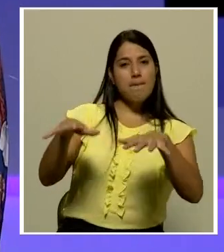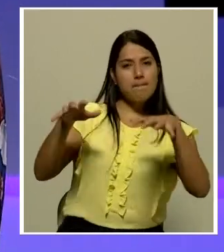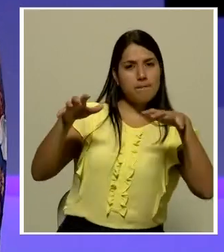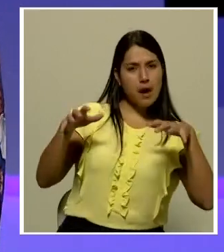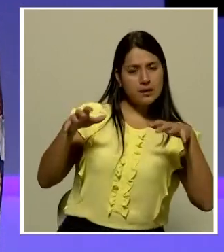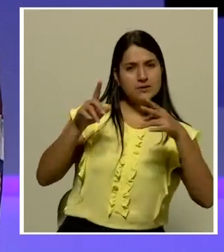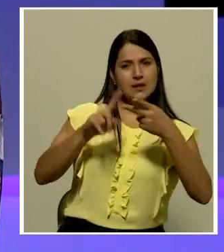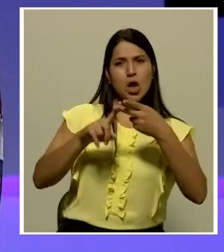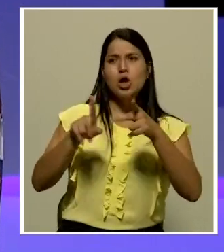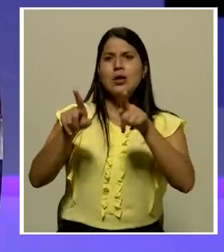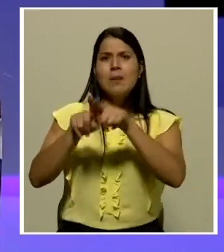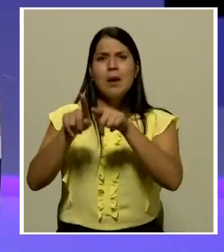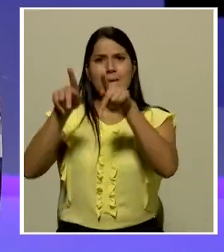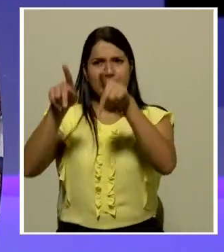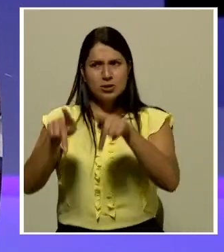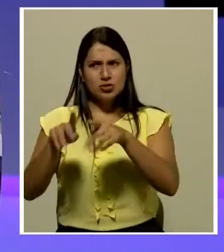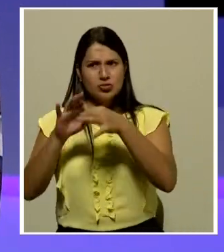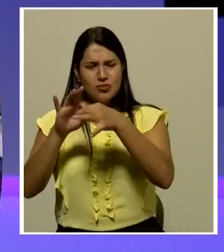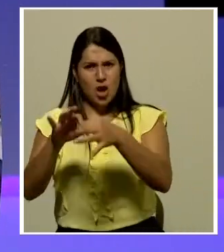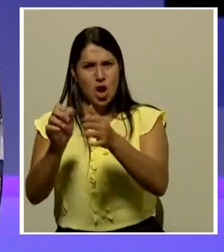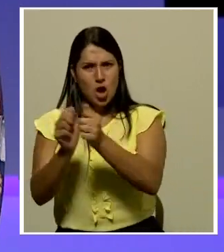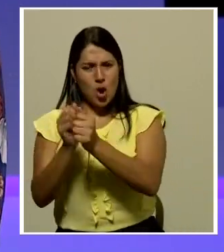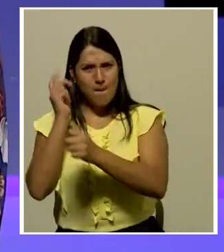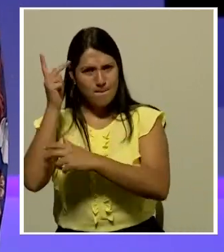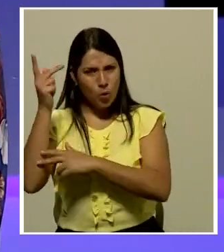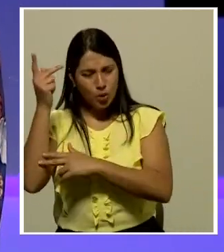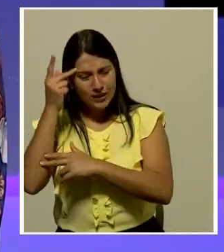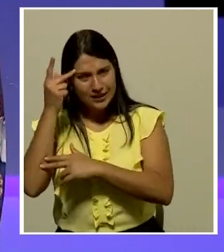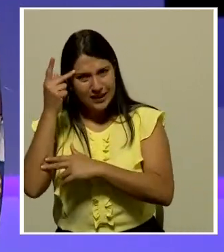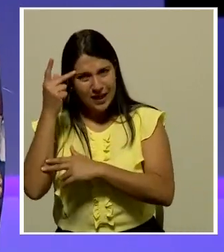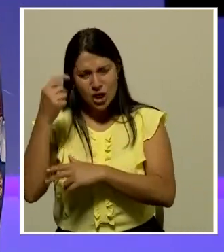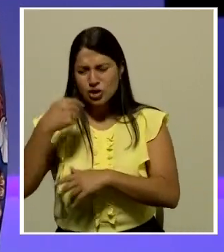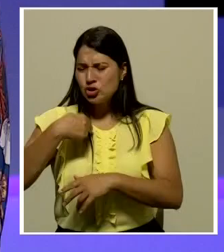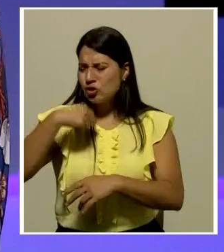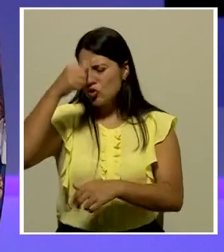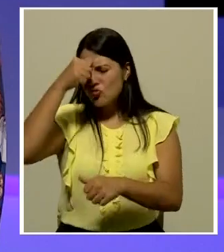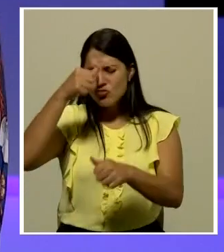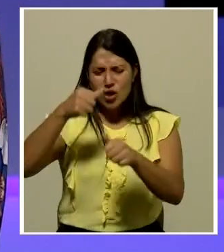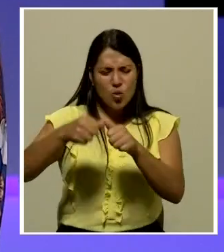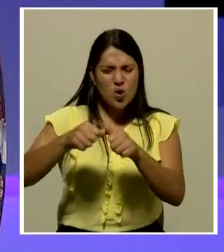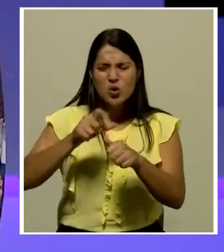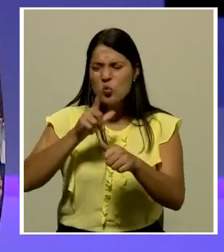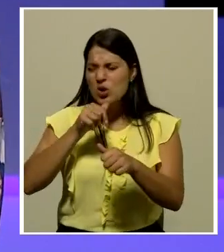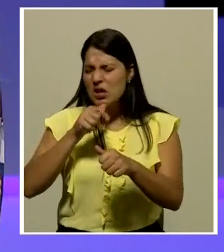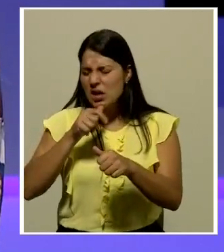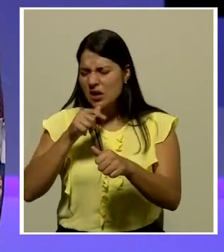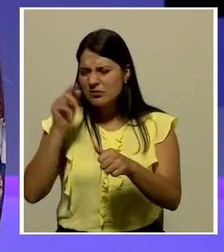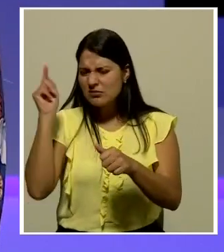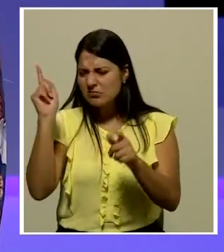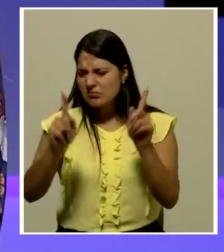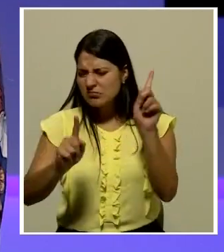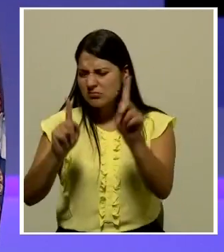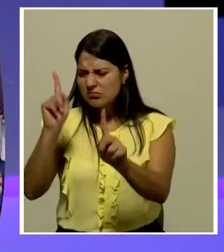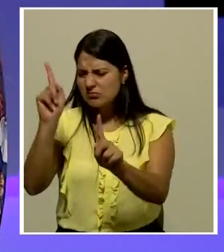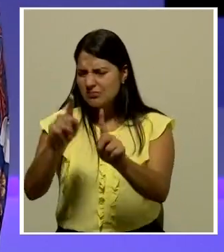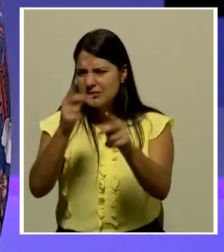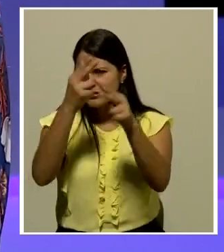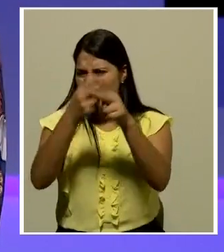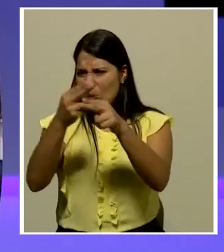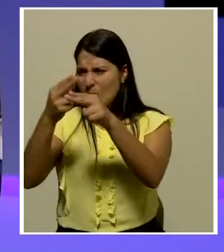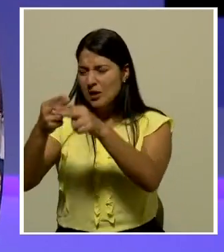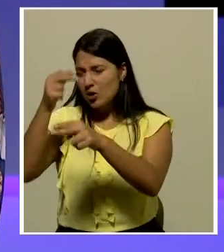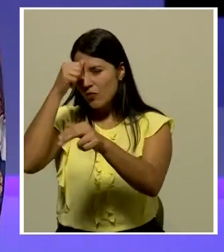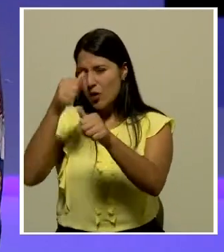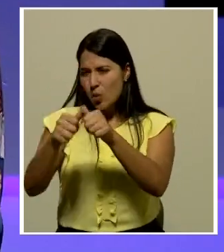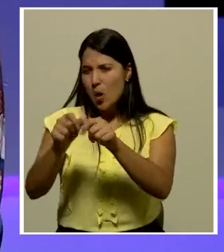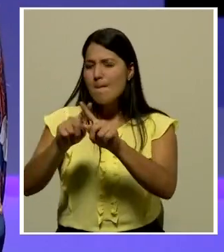personas también de la política. No recuerdo con precisión todos los nombres de las personas que ahí estaban, pero recuerdo que